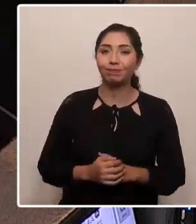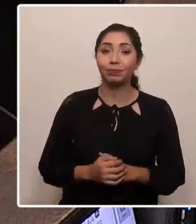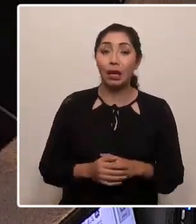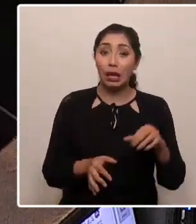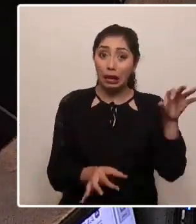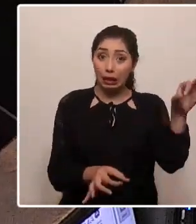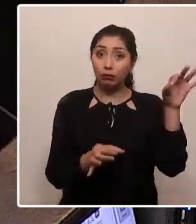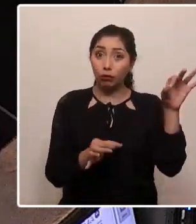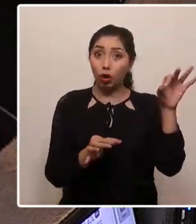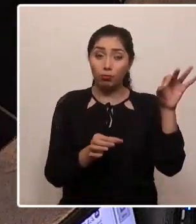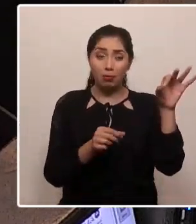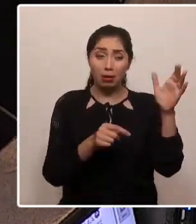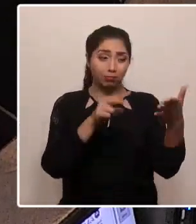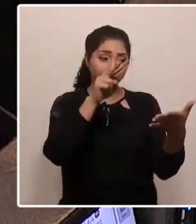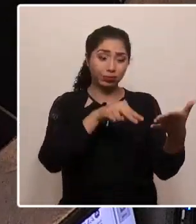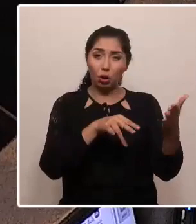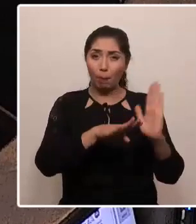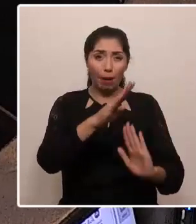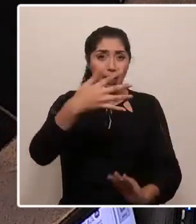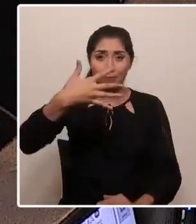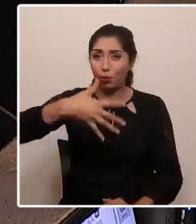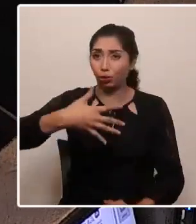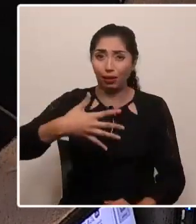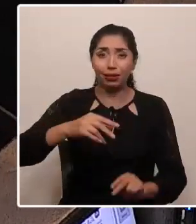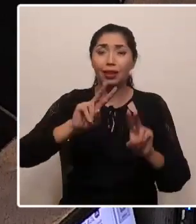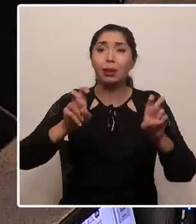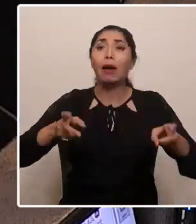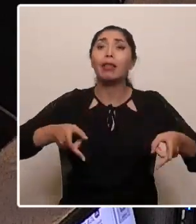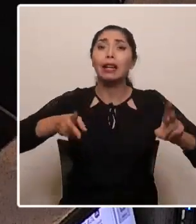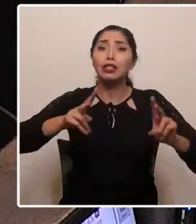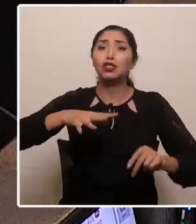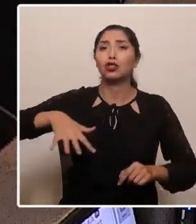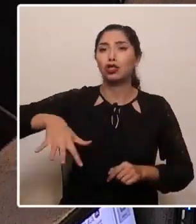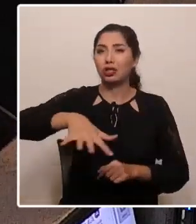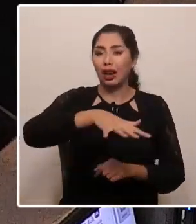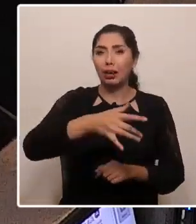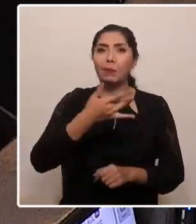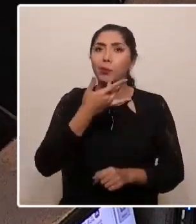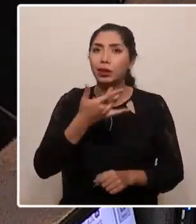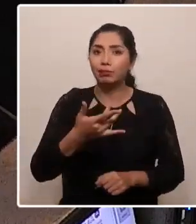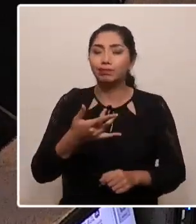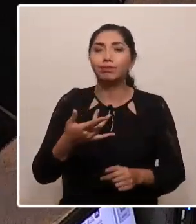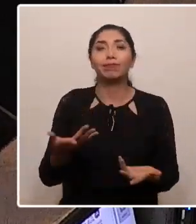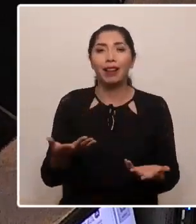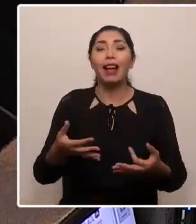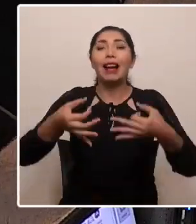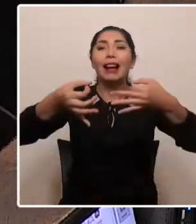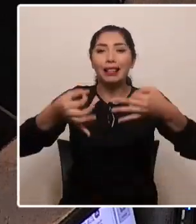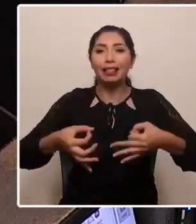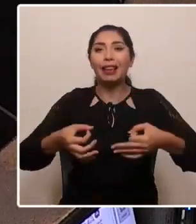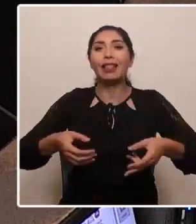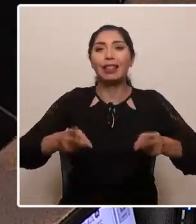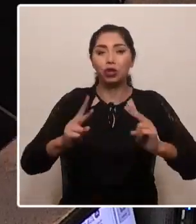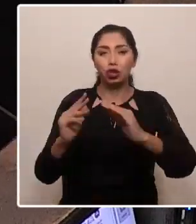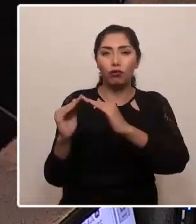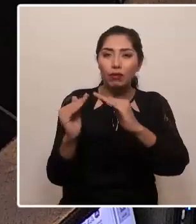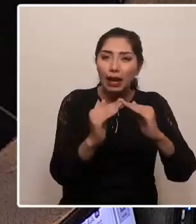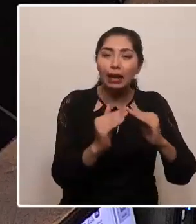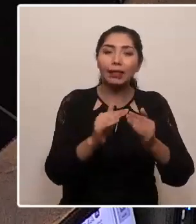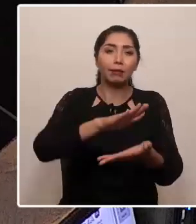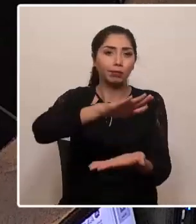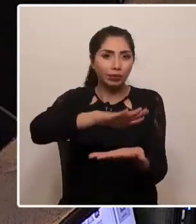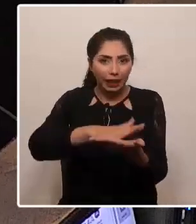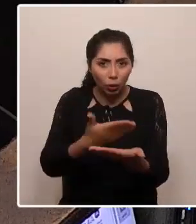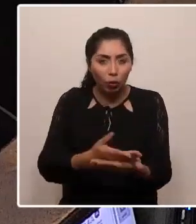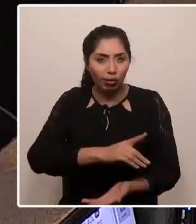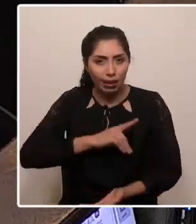informes más importantes en materia de derechos sociales, porque habla de la garantía del derecho a la vivienda, a la salud digna, a